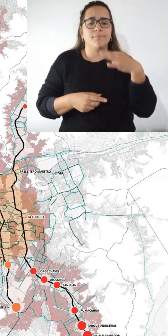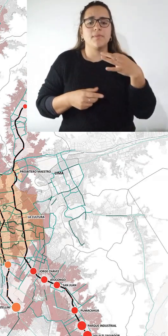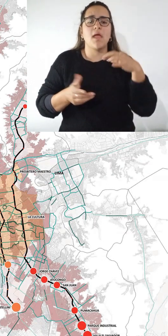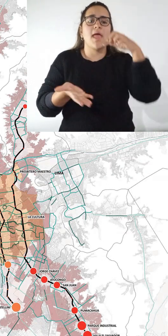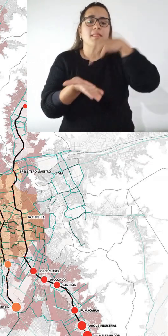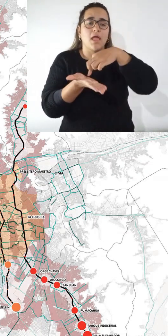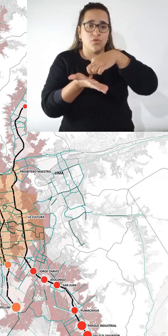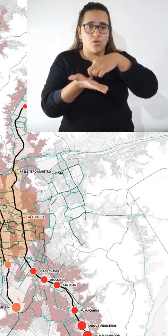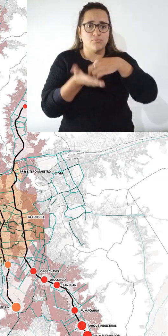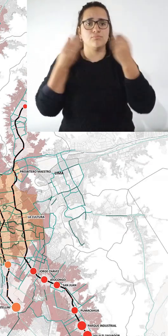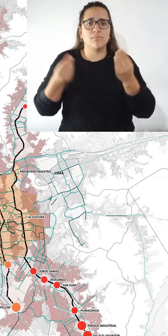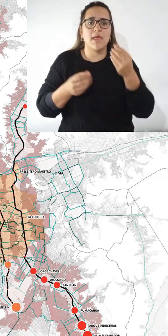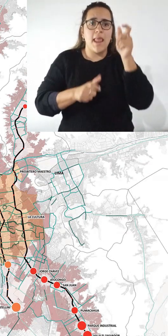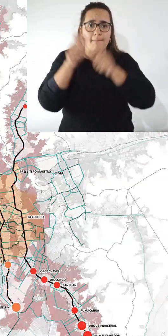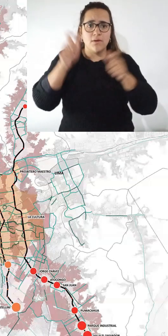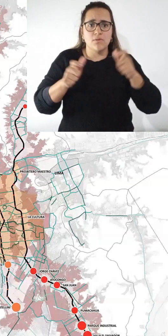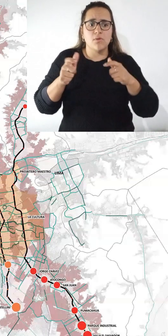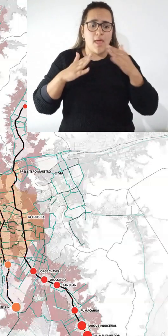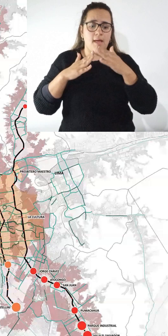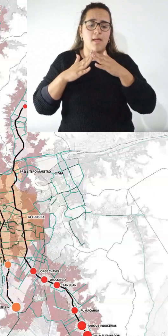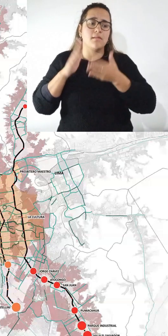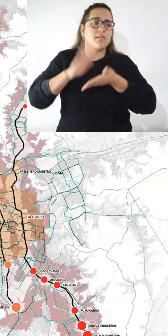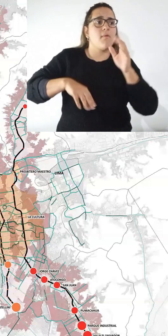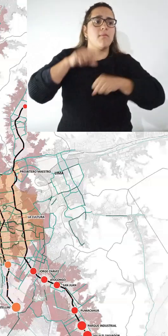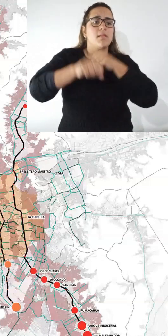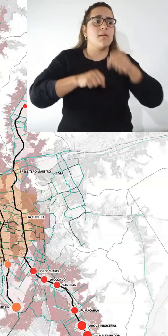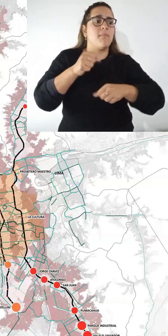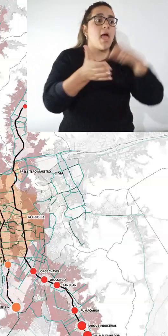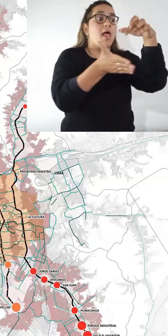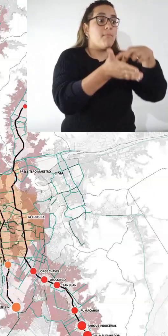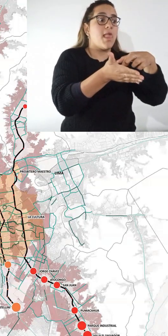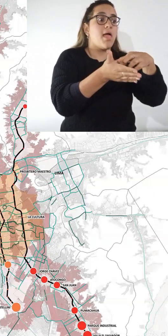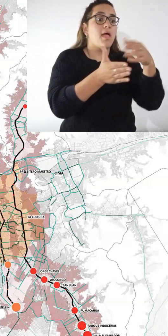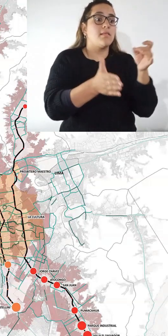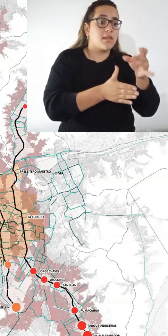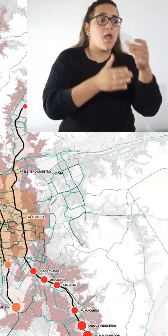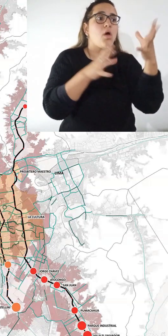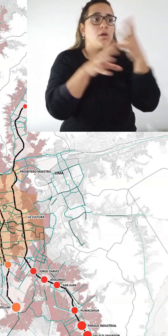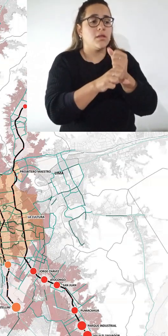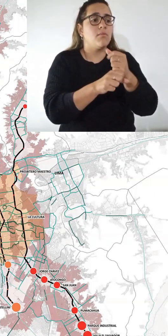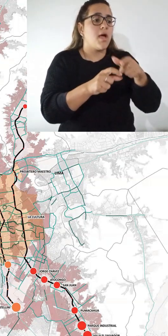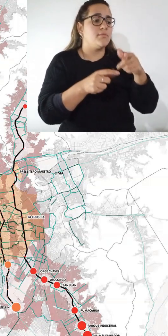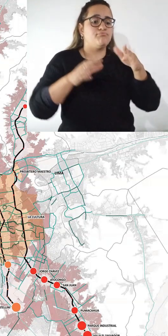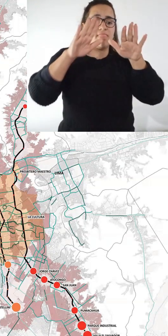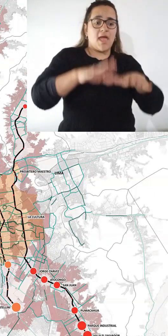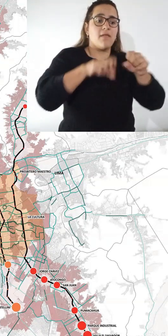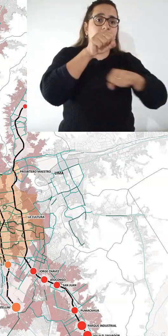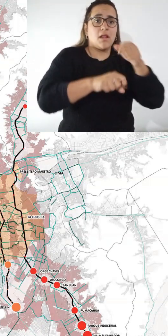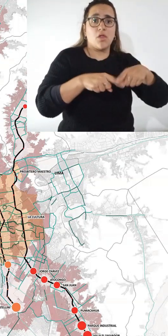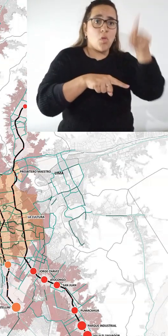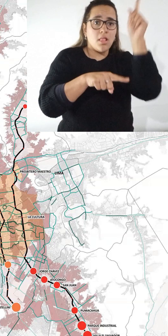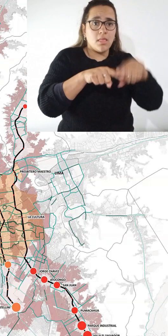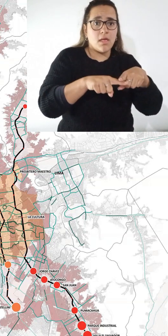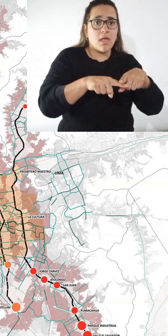las estaciones que son de origen, o sea, que las personas van a salir de su casa en bicicleta para llegar a una estación donde van a poder parquear